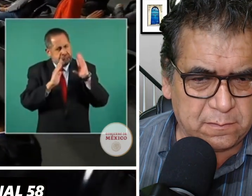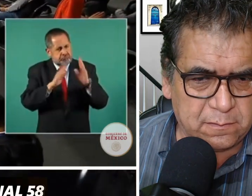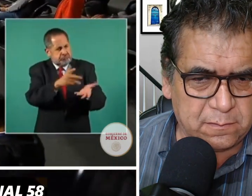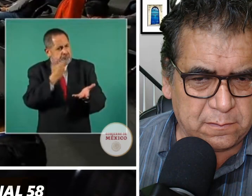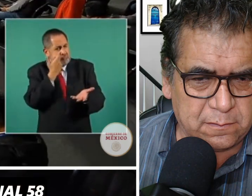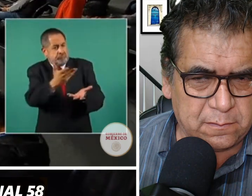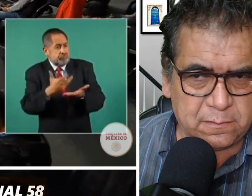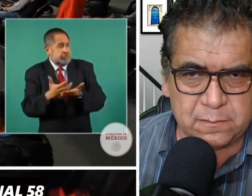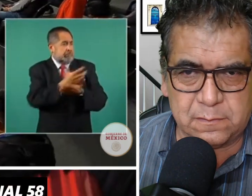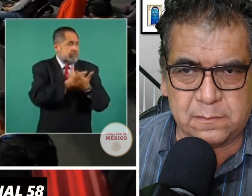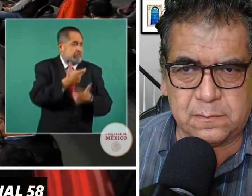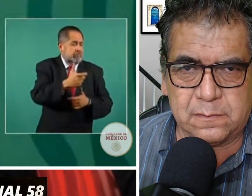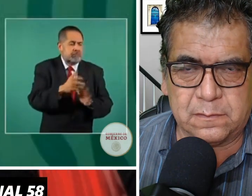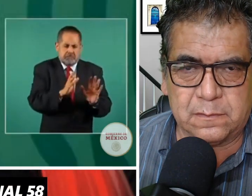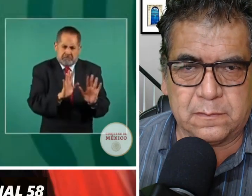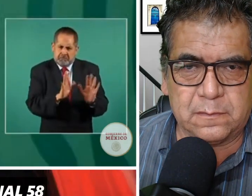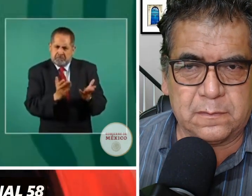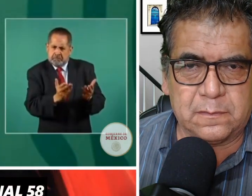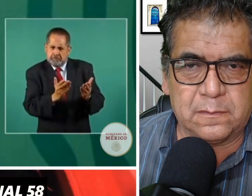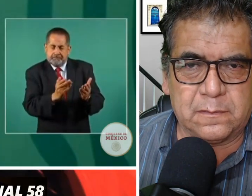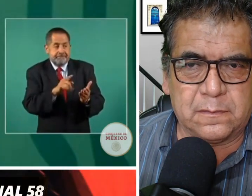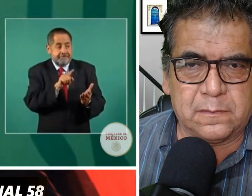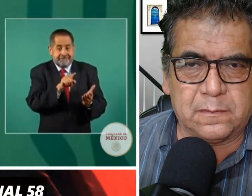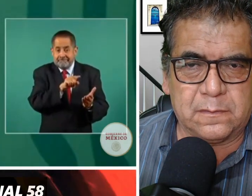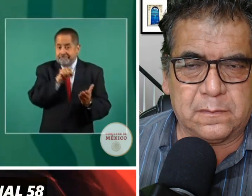pero no el servicio público.